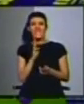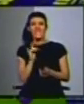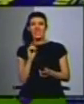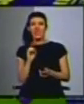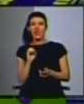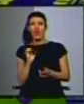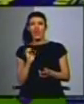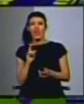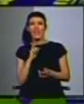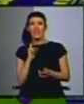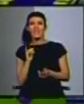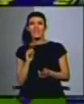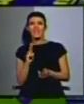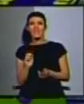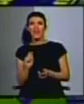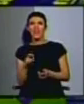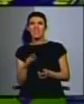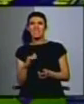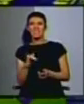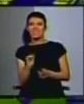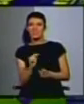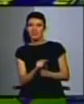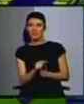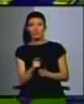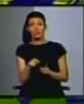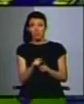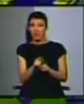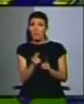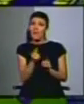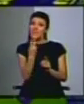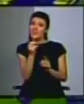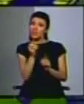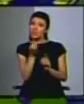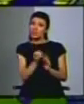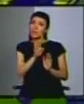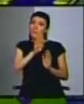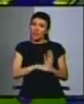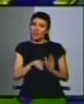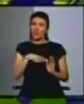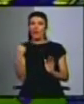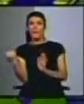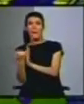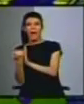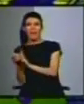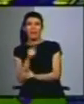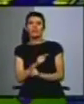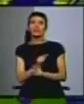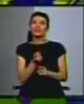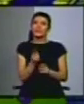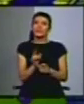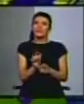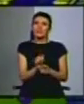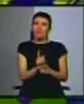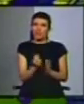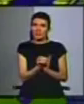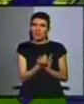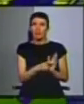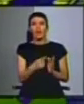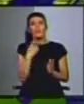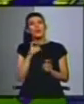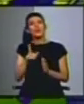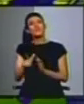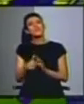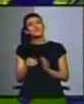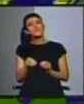saben, cuestan hasta un 20% menos que los de marca. Pero aún no es posible exigirlos porque la ley de fármacos sigue en el Congreso.